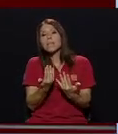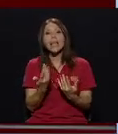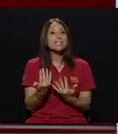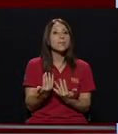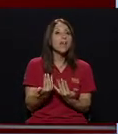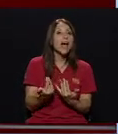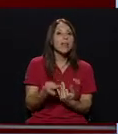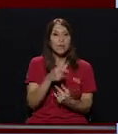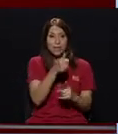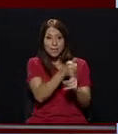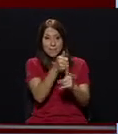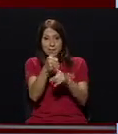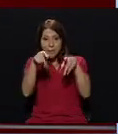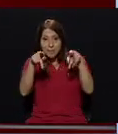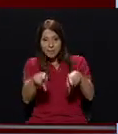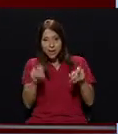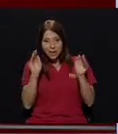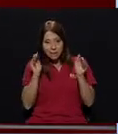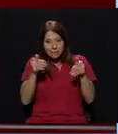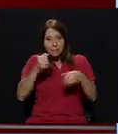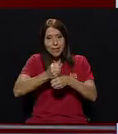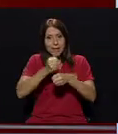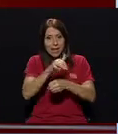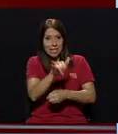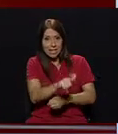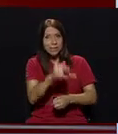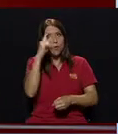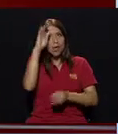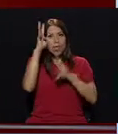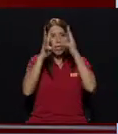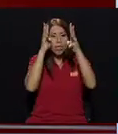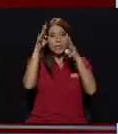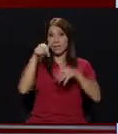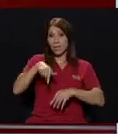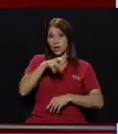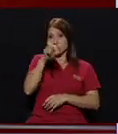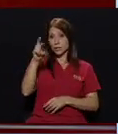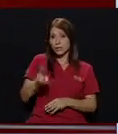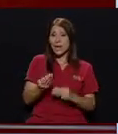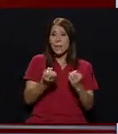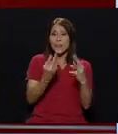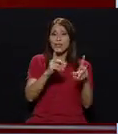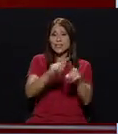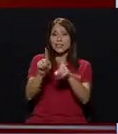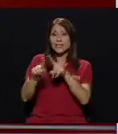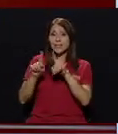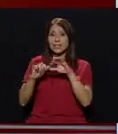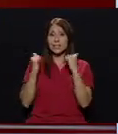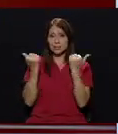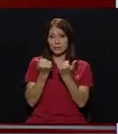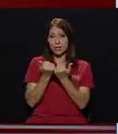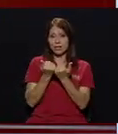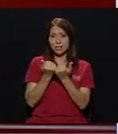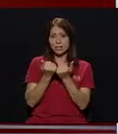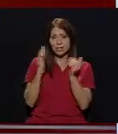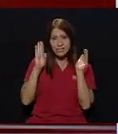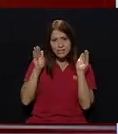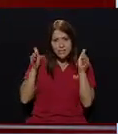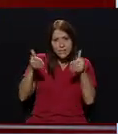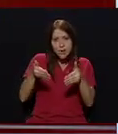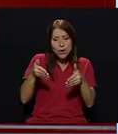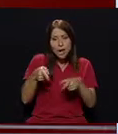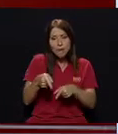iniciativa del productor, ¿verdad? Del apicultor. En Costa Rica existen muchas asociaciones, en este caso, que se